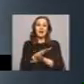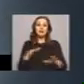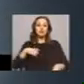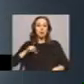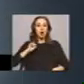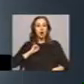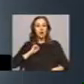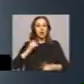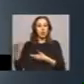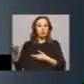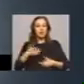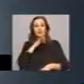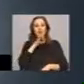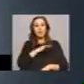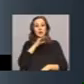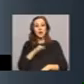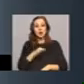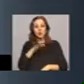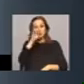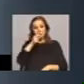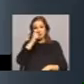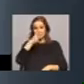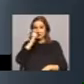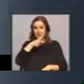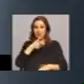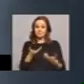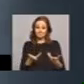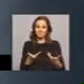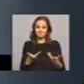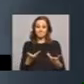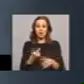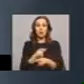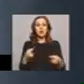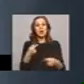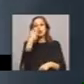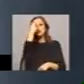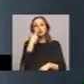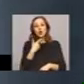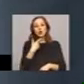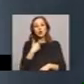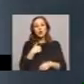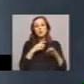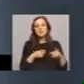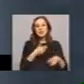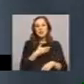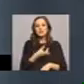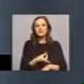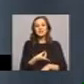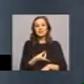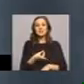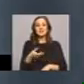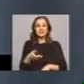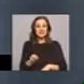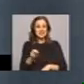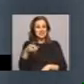fueran adoptados por familias del régimen salazarista. Porque esa historia que te digo comenzó en 1937